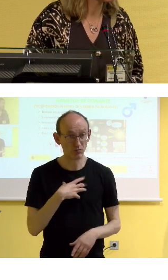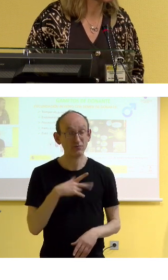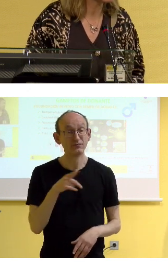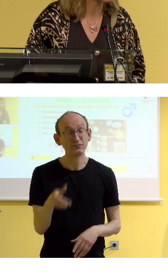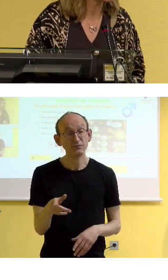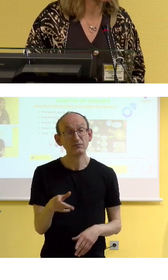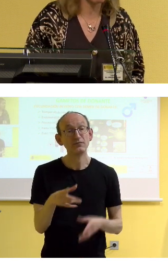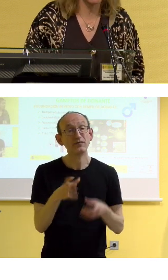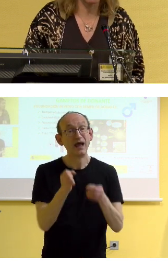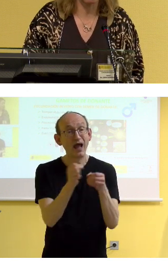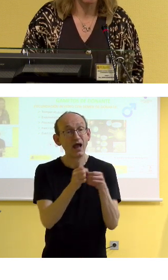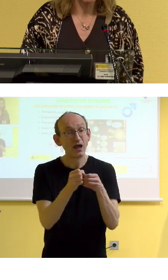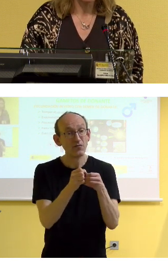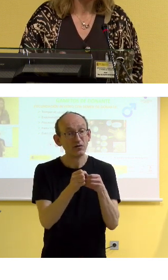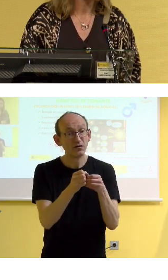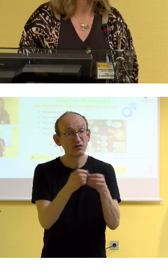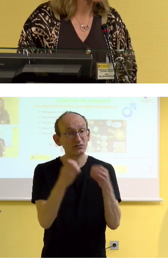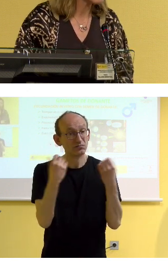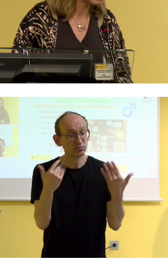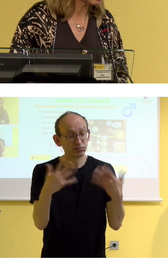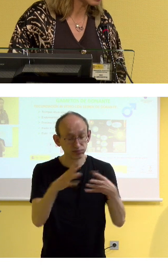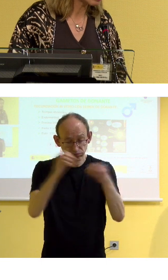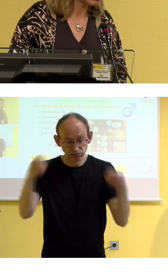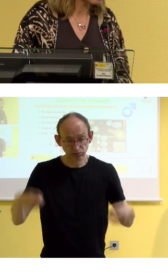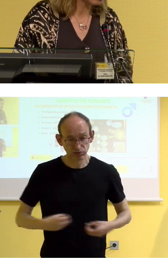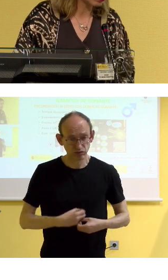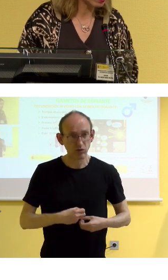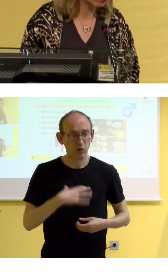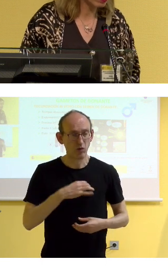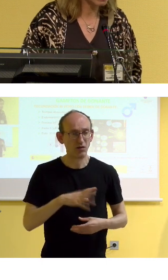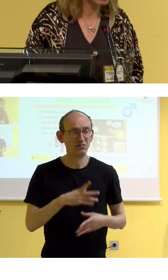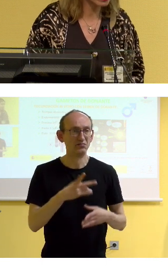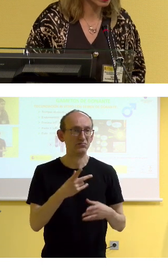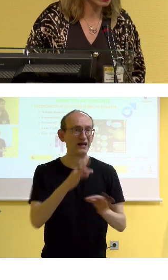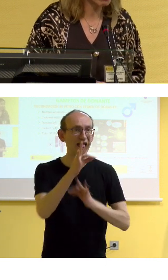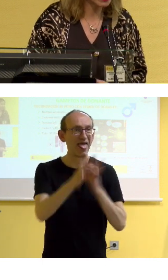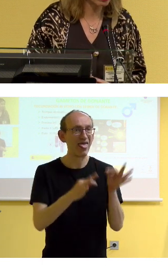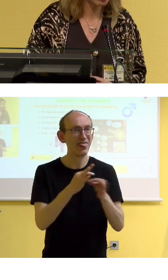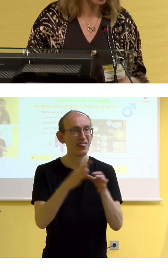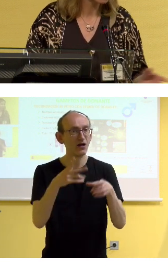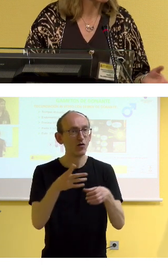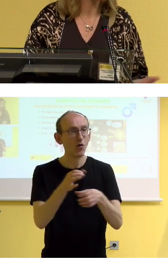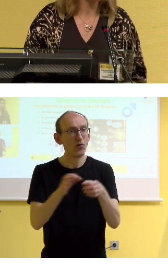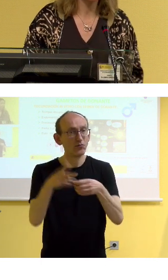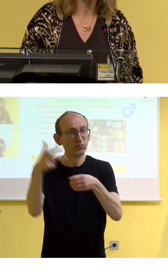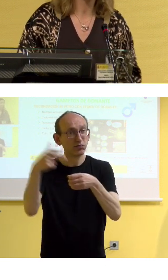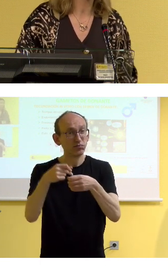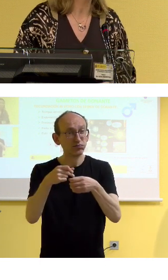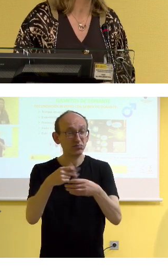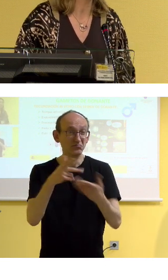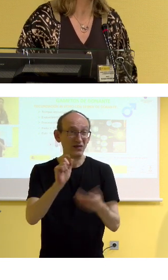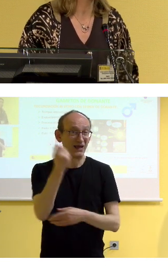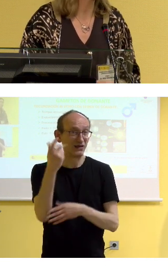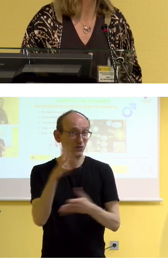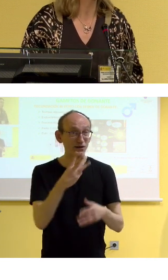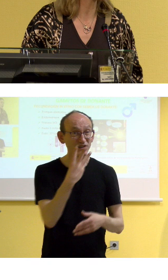transferir los embriones en fresco. Tasa de éxito más o menos de un ciclo de fecundación in vitro como media entre